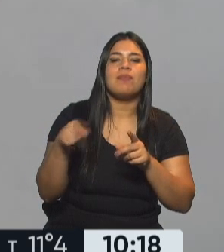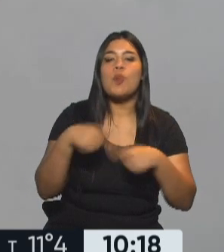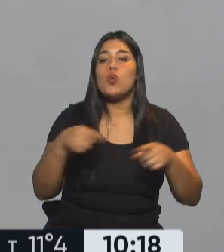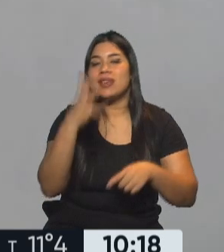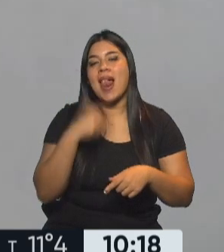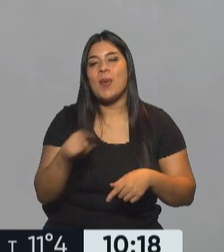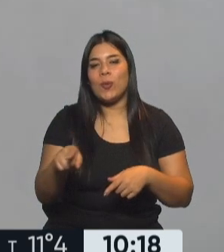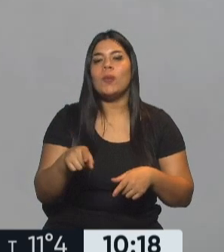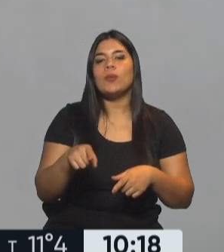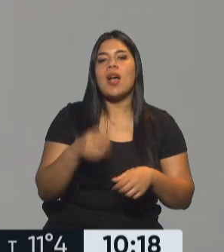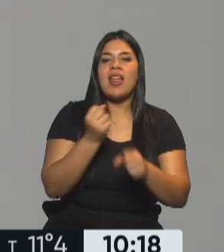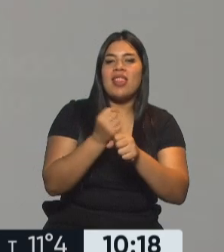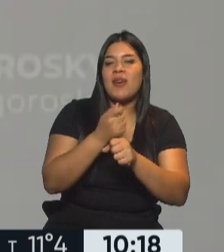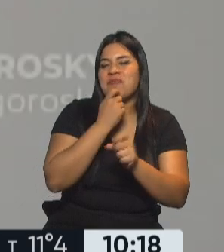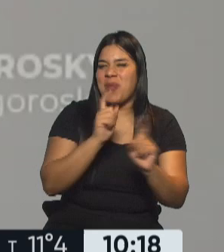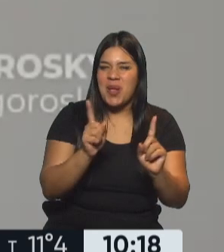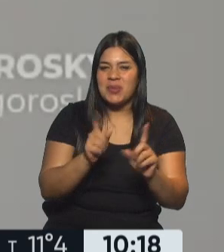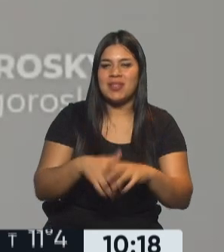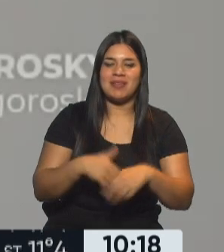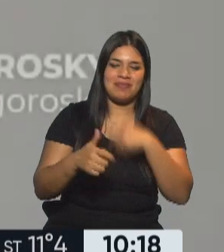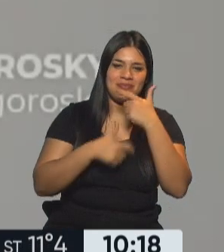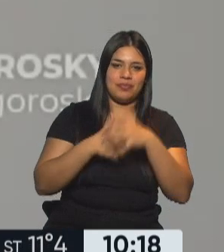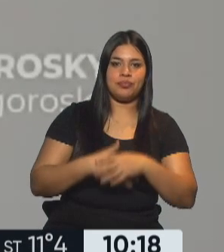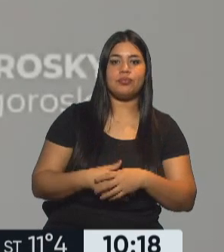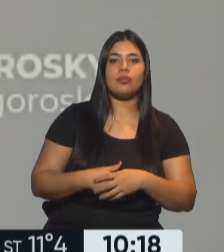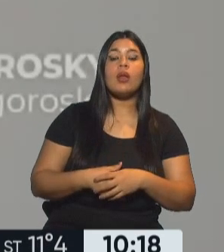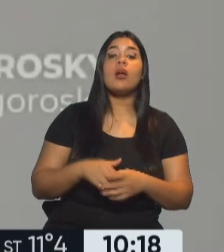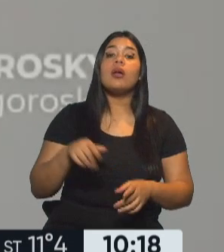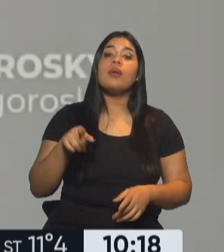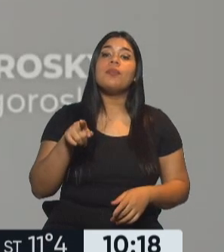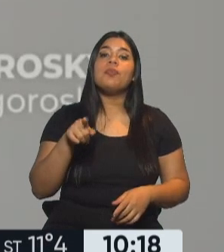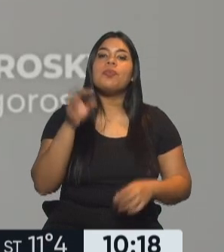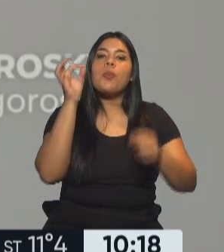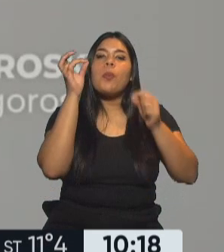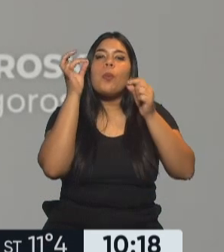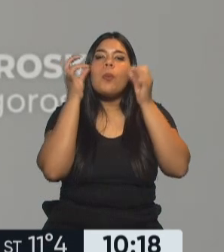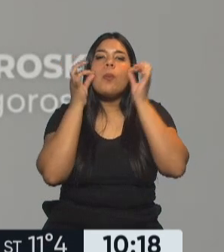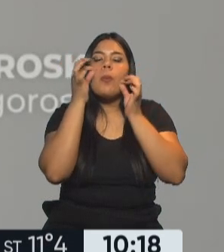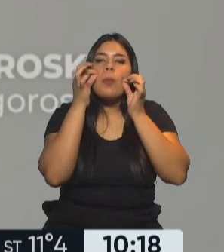no le gustaba mucho trabajar. Era así, pecosa, media pelirroja,